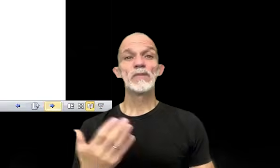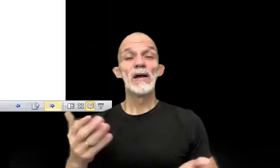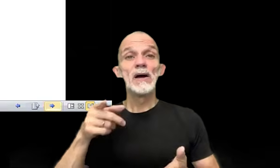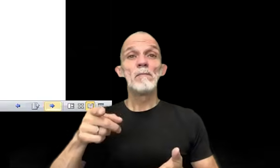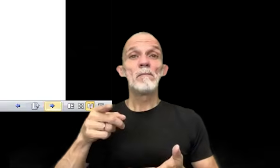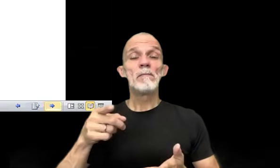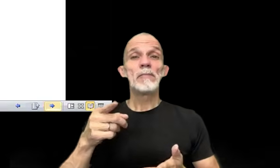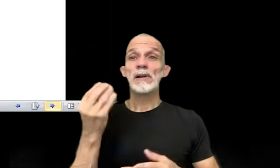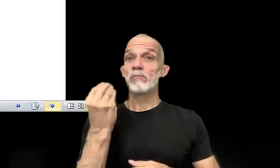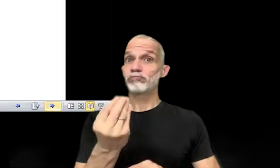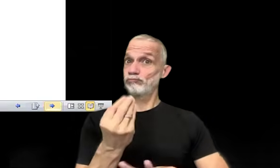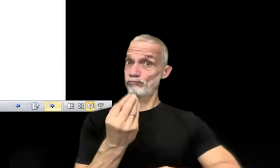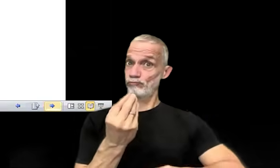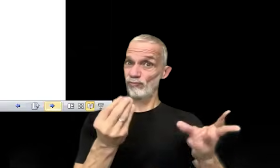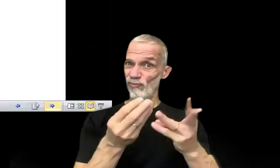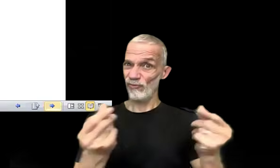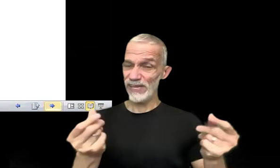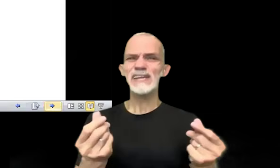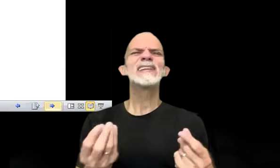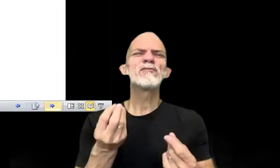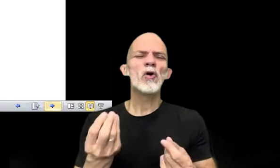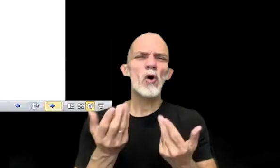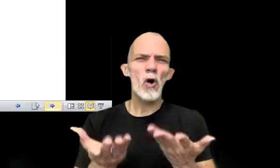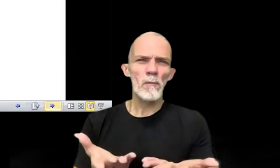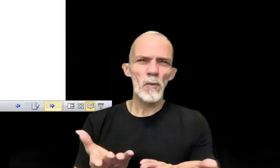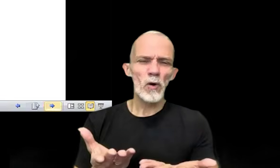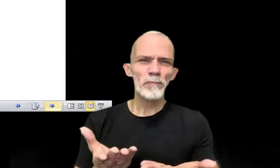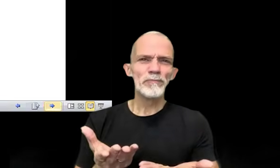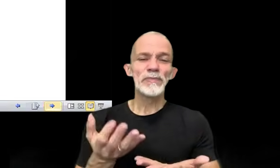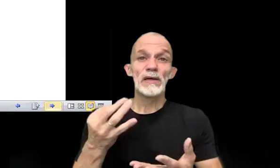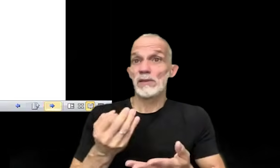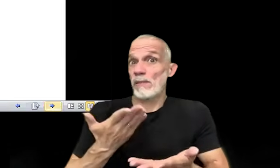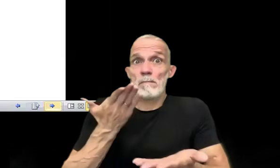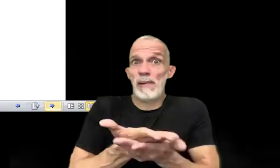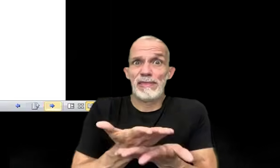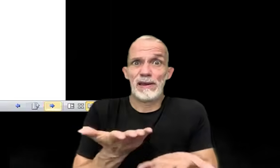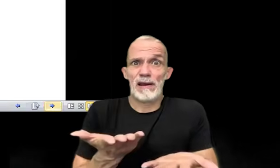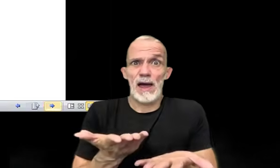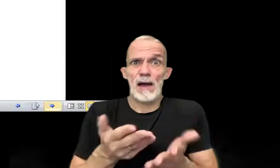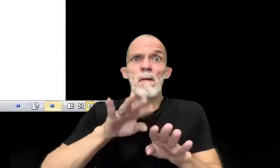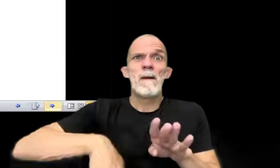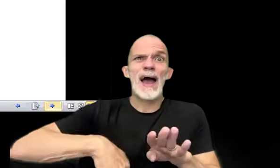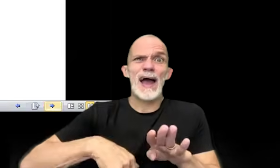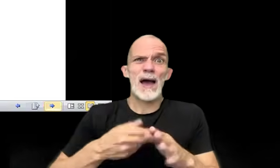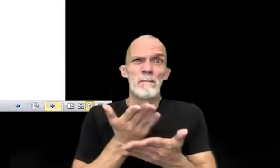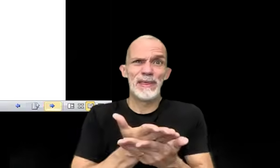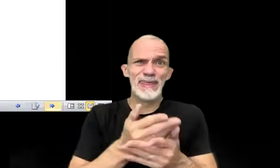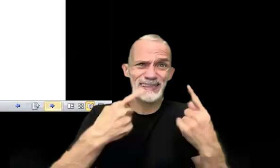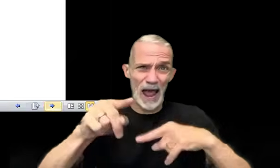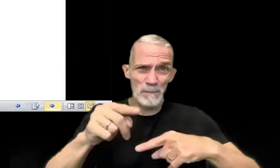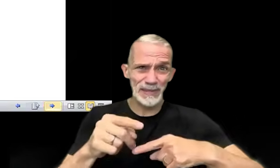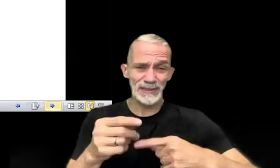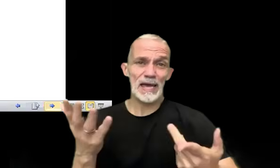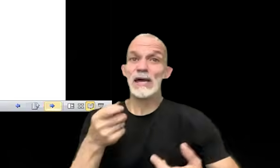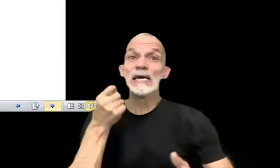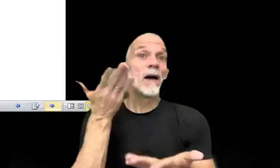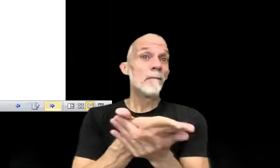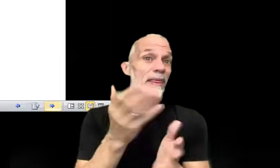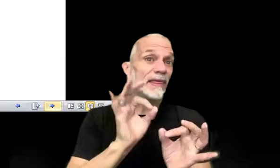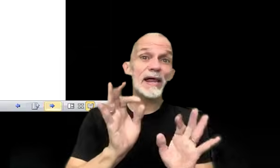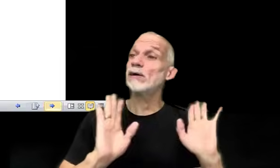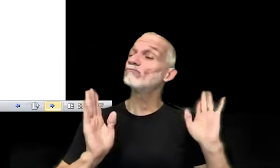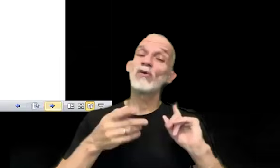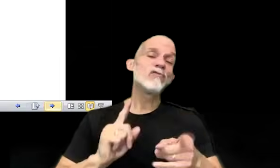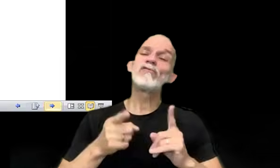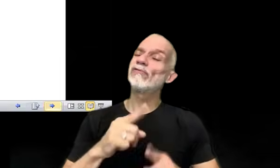Para dejar de ser residente fiscal argentino, hay que pedir la baja de residencia. ¿Sí? Si no se